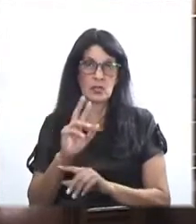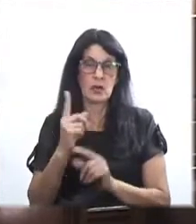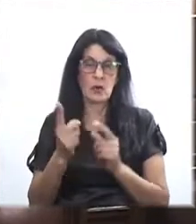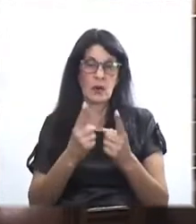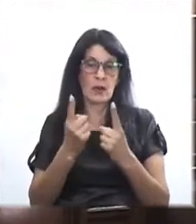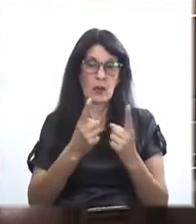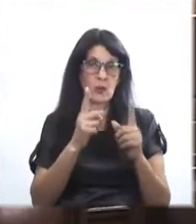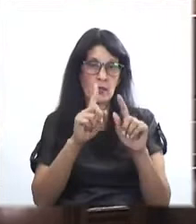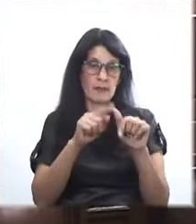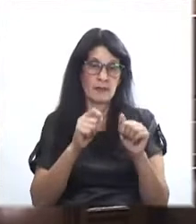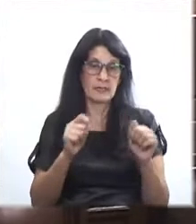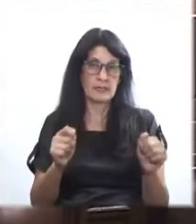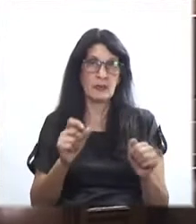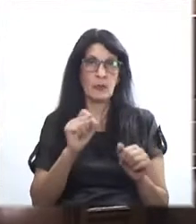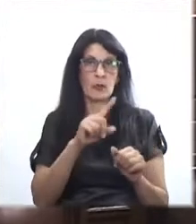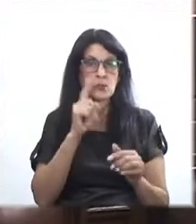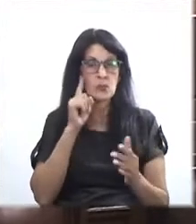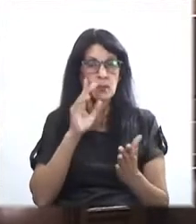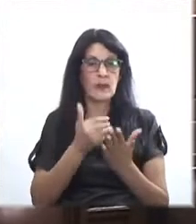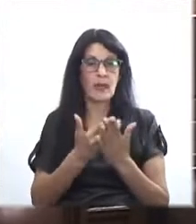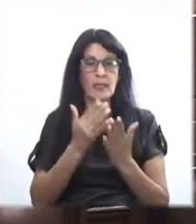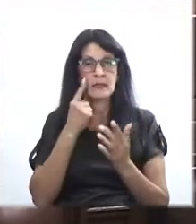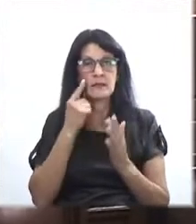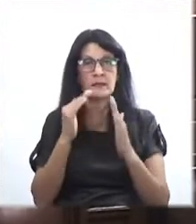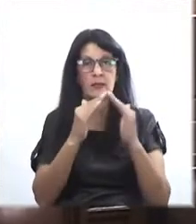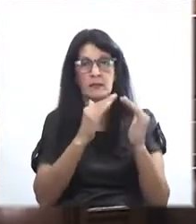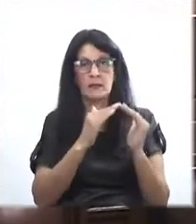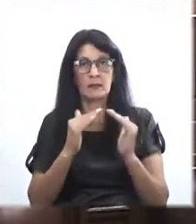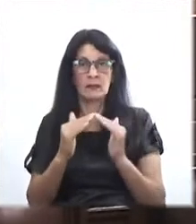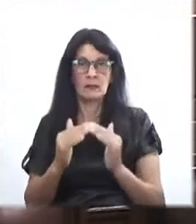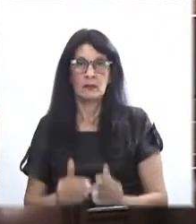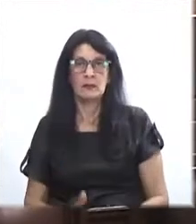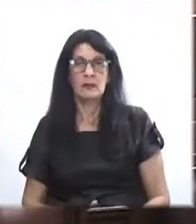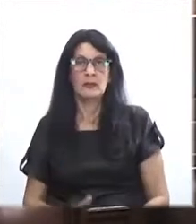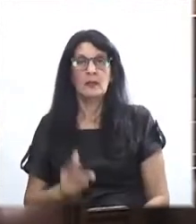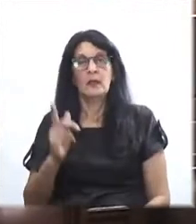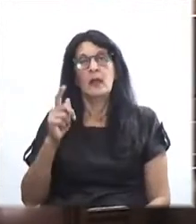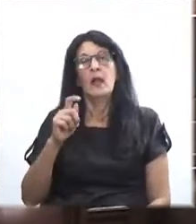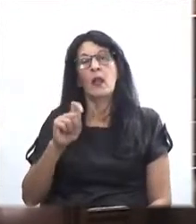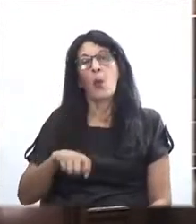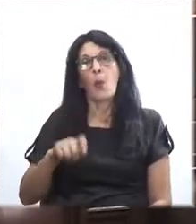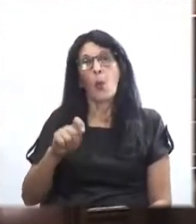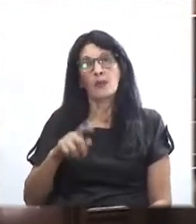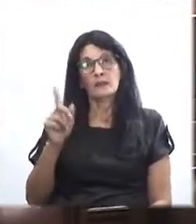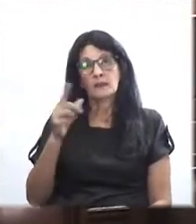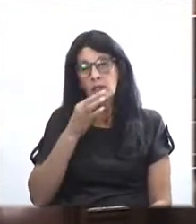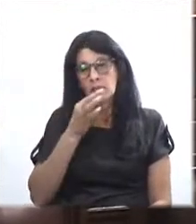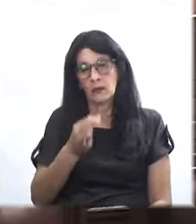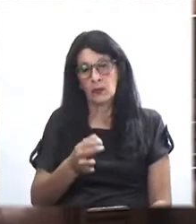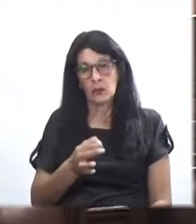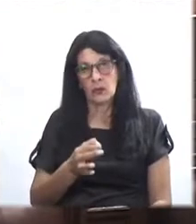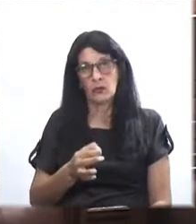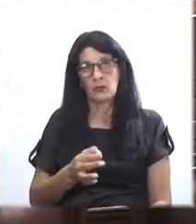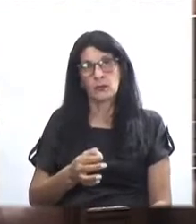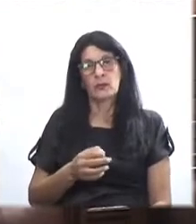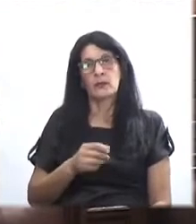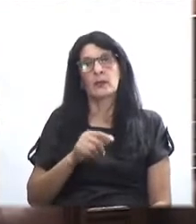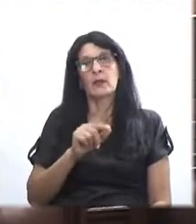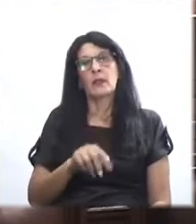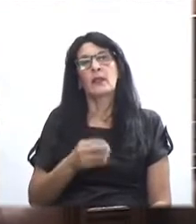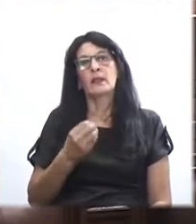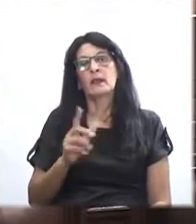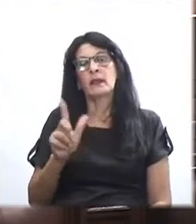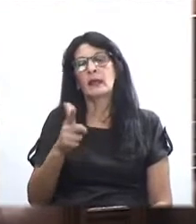del PIT-CNT por su plan de viviendas, el juez descartó la excepción de que no